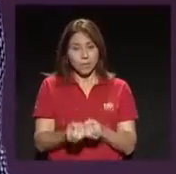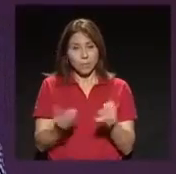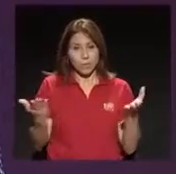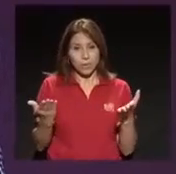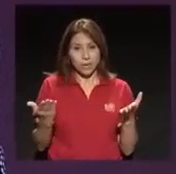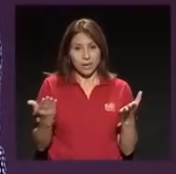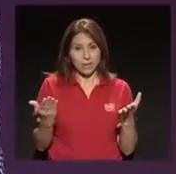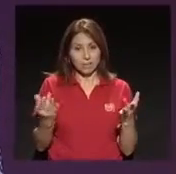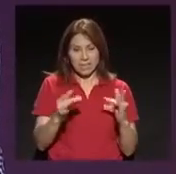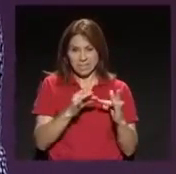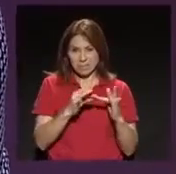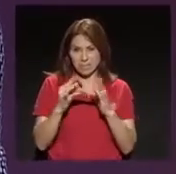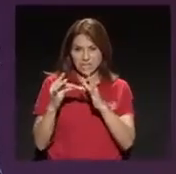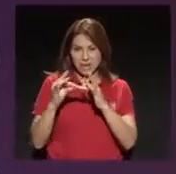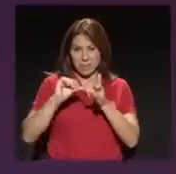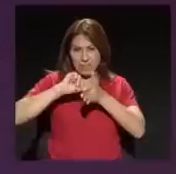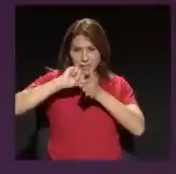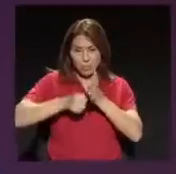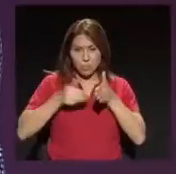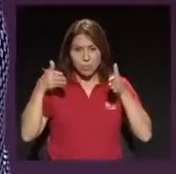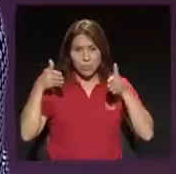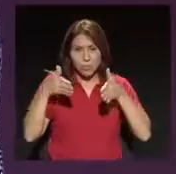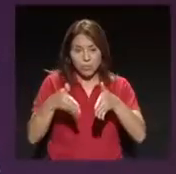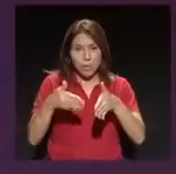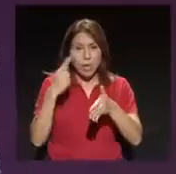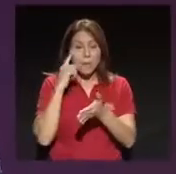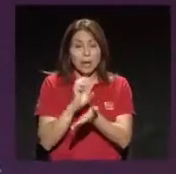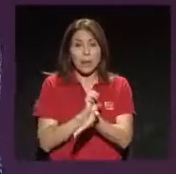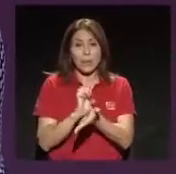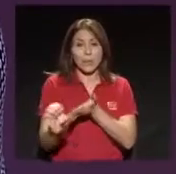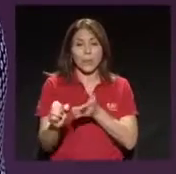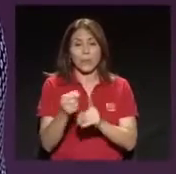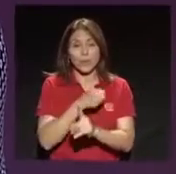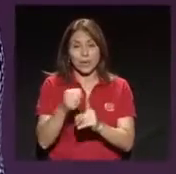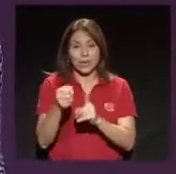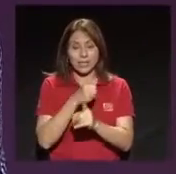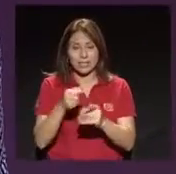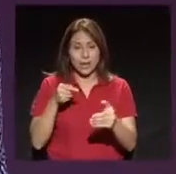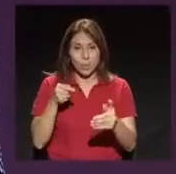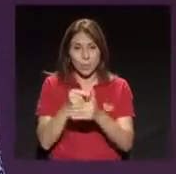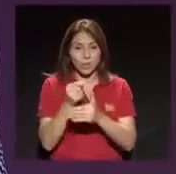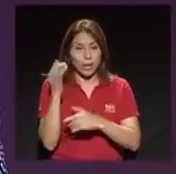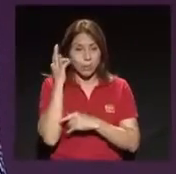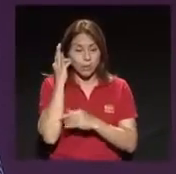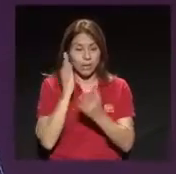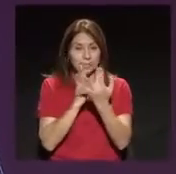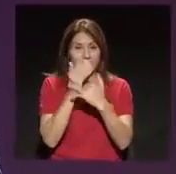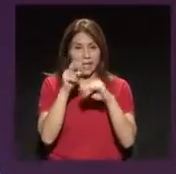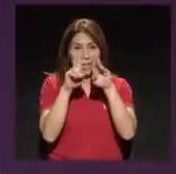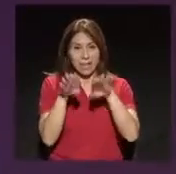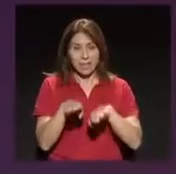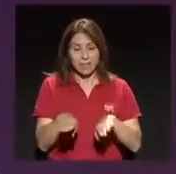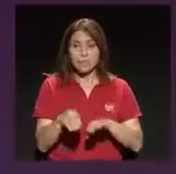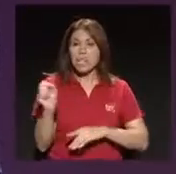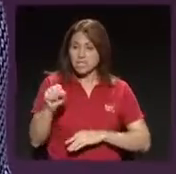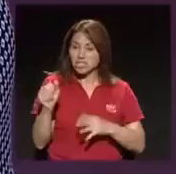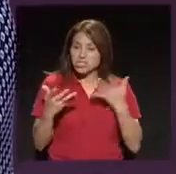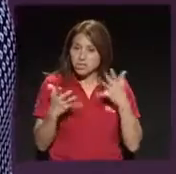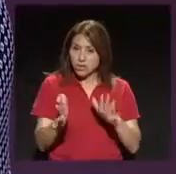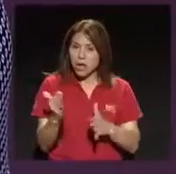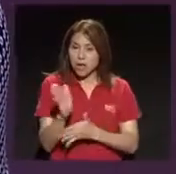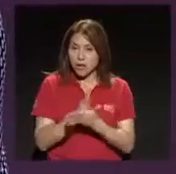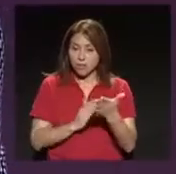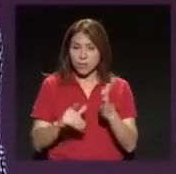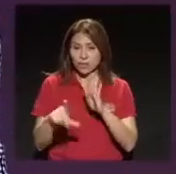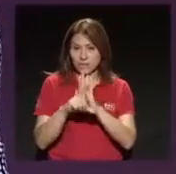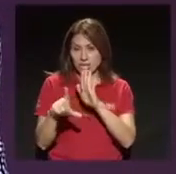dedicada al tema de violencia, de combatir la violencia contra las mujeres en la red, ¿verdad? Sí tenemos algunas leyes en las que se puede integrar